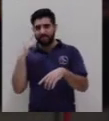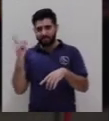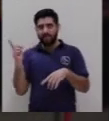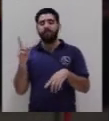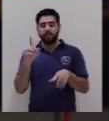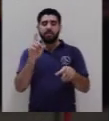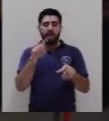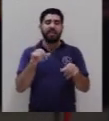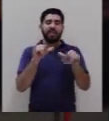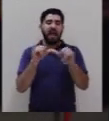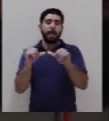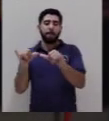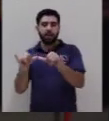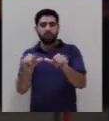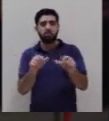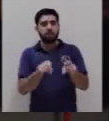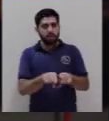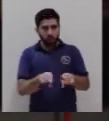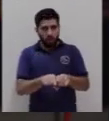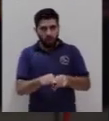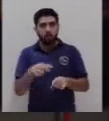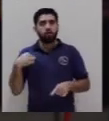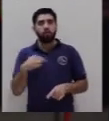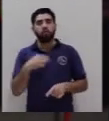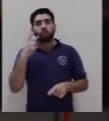organizador gráfico. Luego vamos a ver